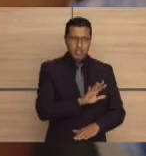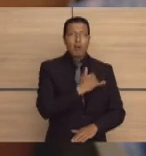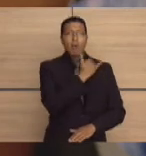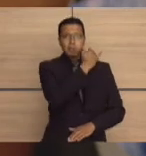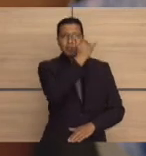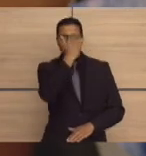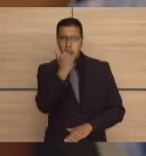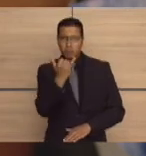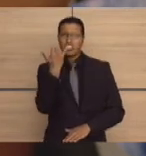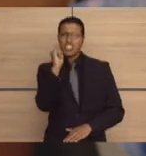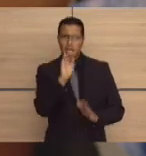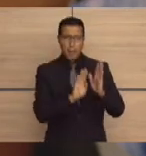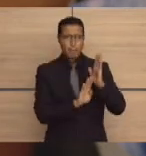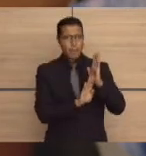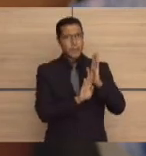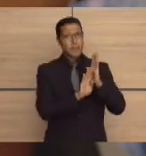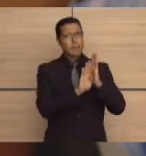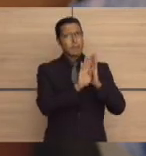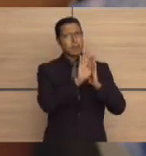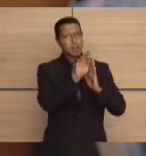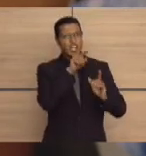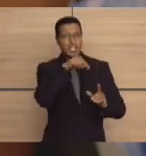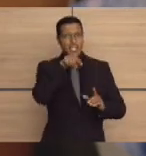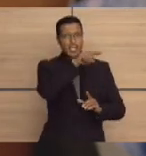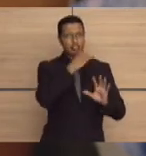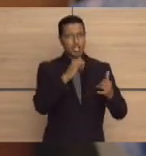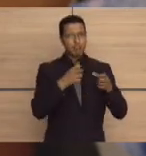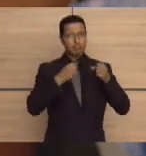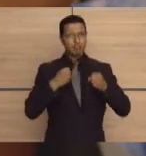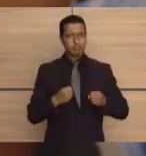alcanzado cierto grado de homogeneidad y descentralización.